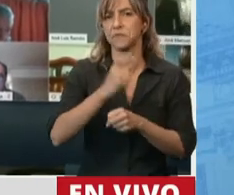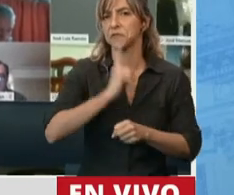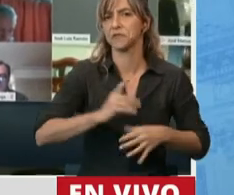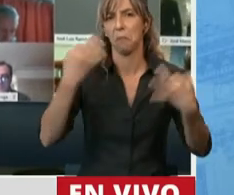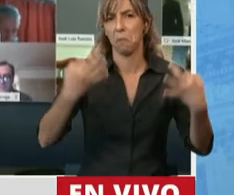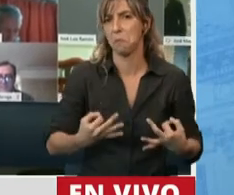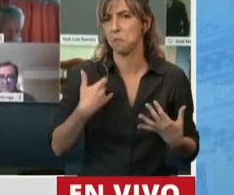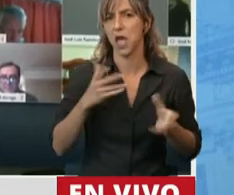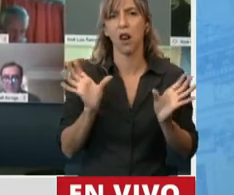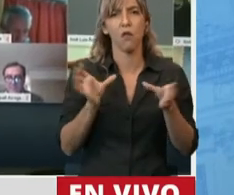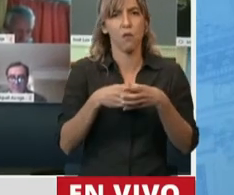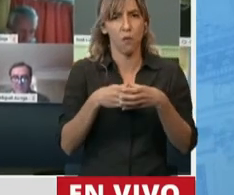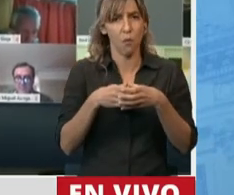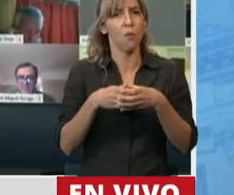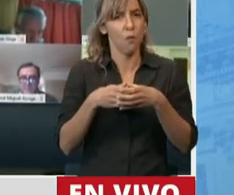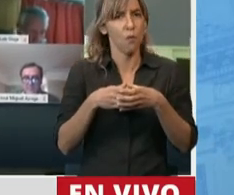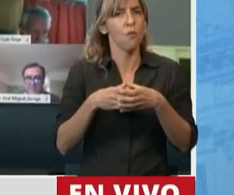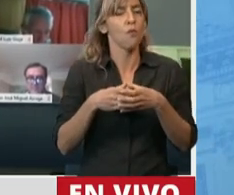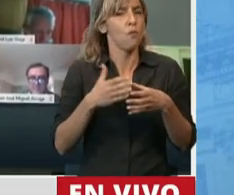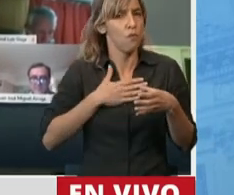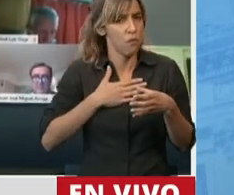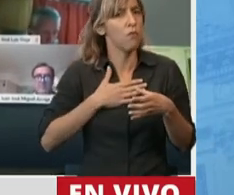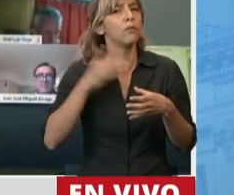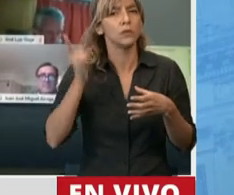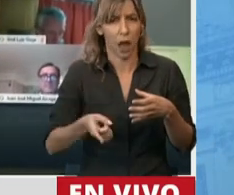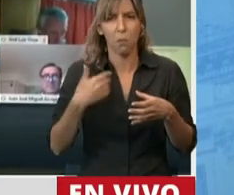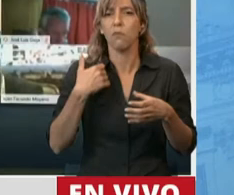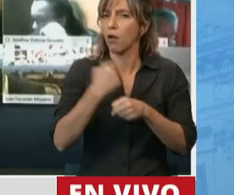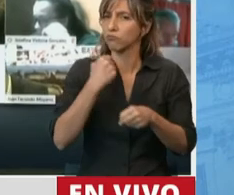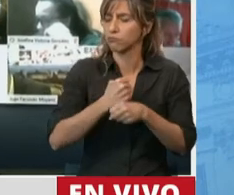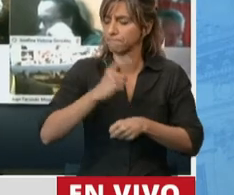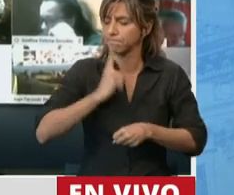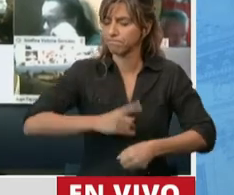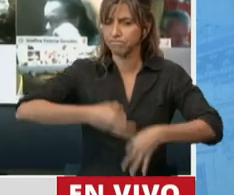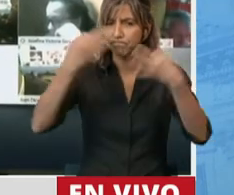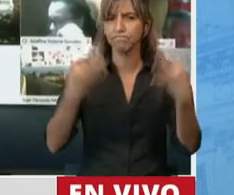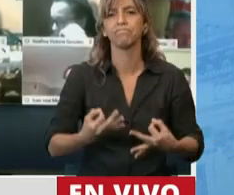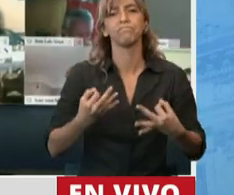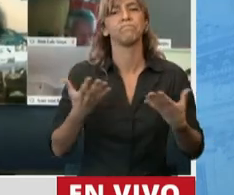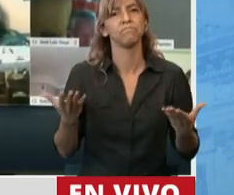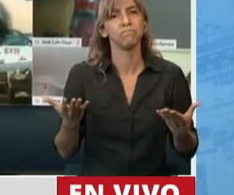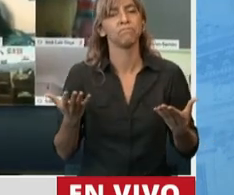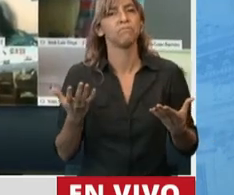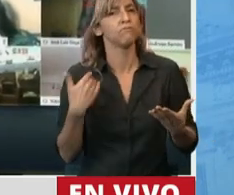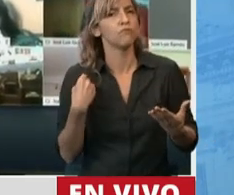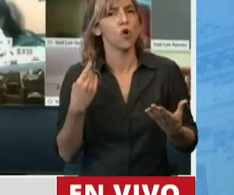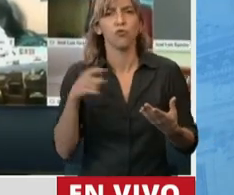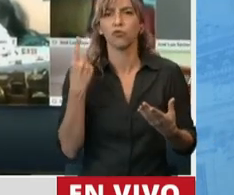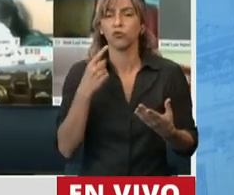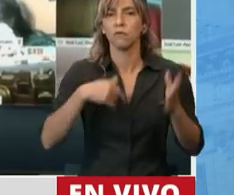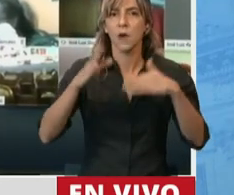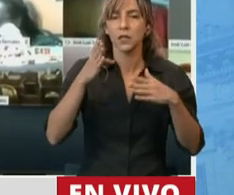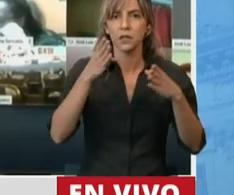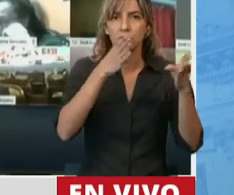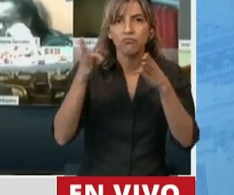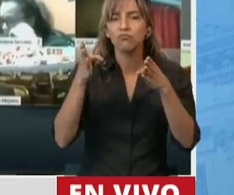la Unión Cívica Radical, para abordar este tema del COVID-19, desde todos los aspectos. Hemos presentado desde